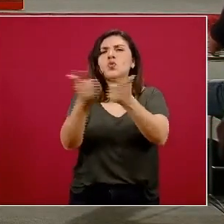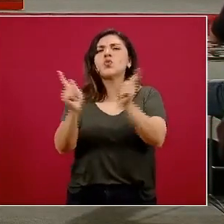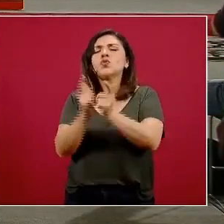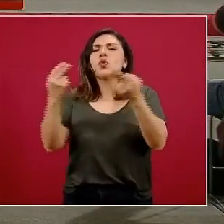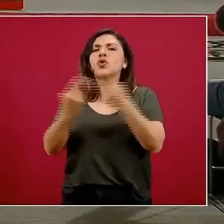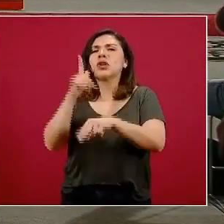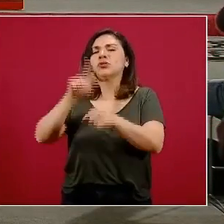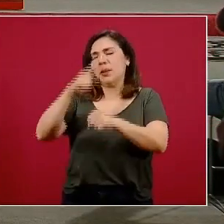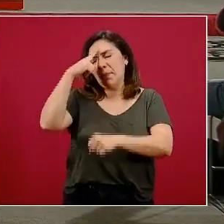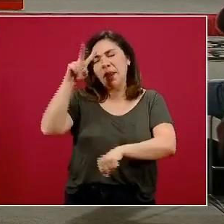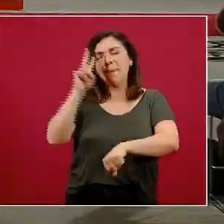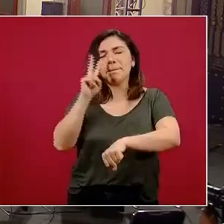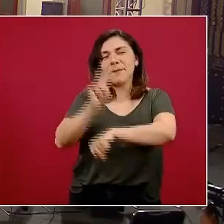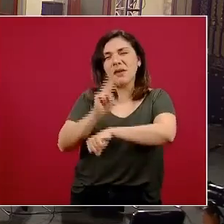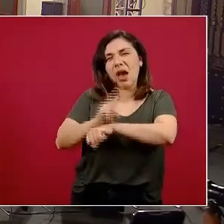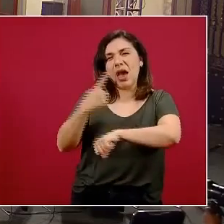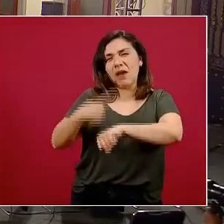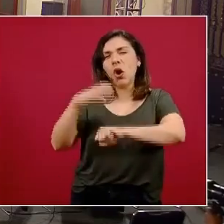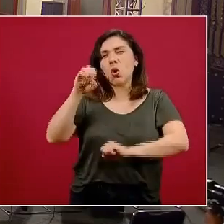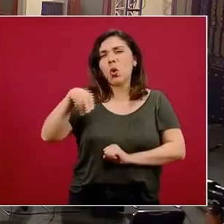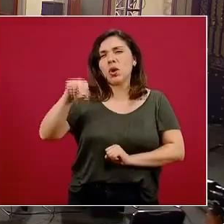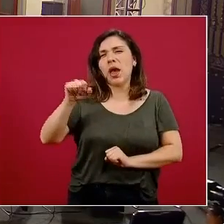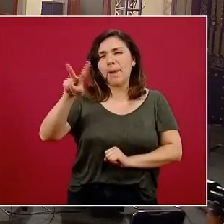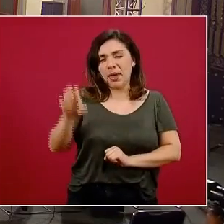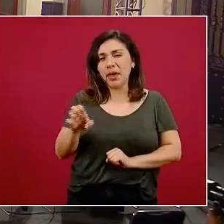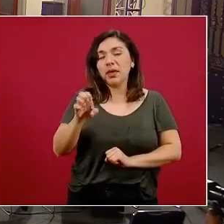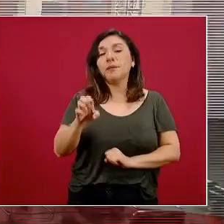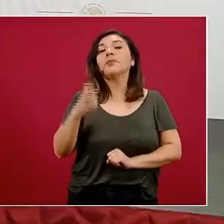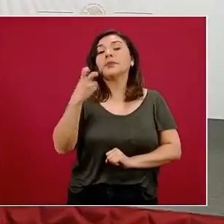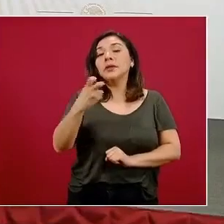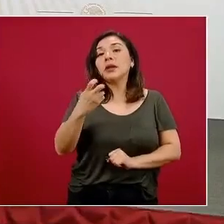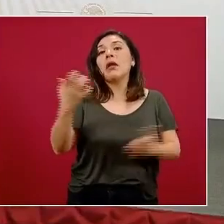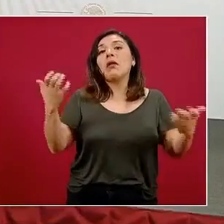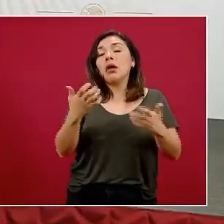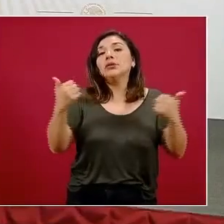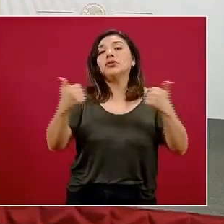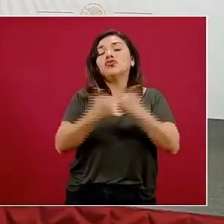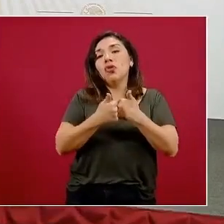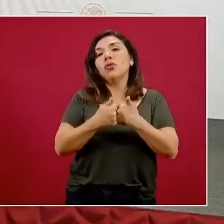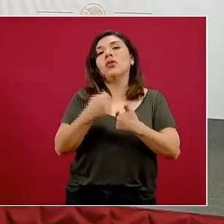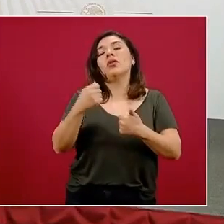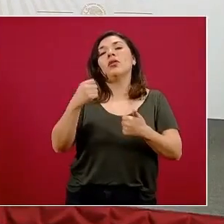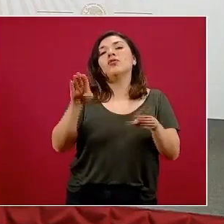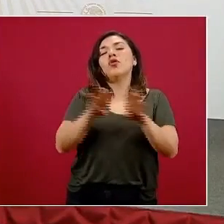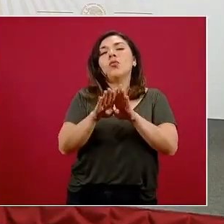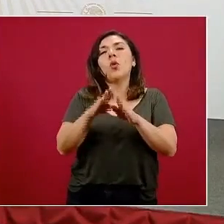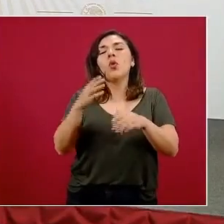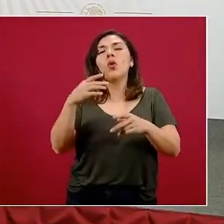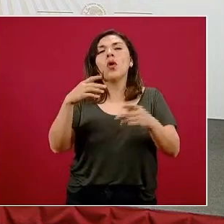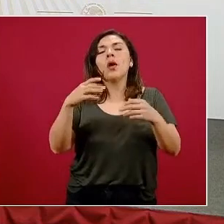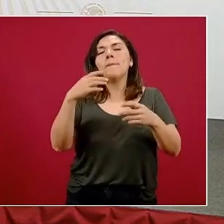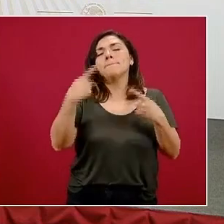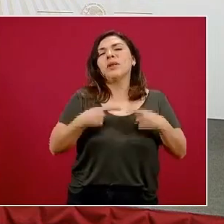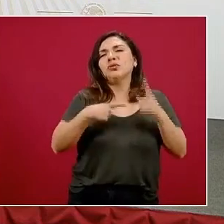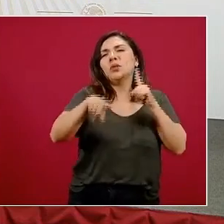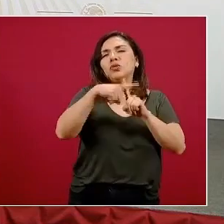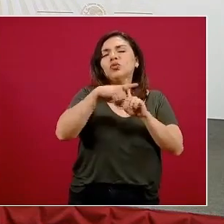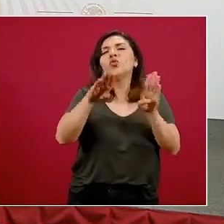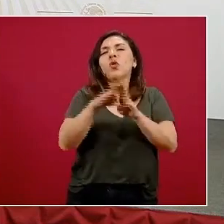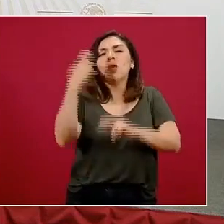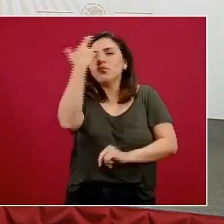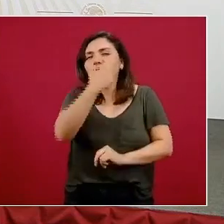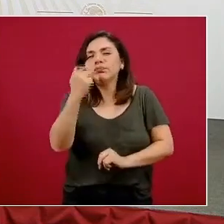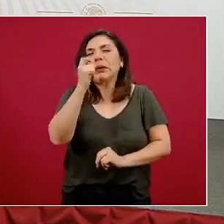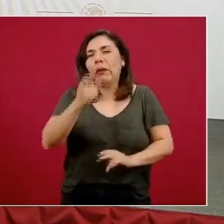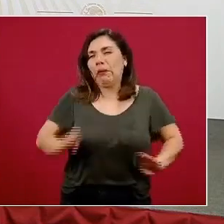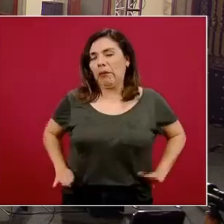para la Vigilancia Epidemiológica, CONAVE, procede la clasificación de los casos. Doctora Lomía, si es tan